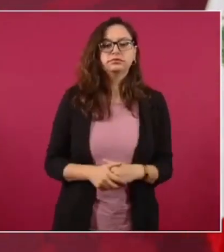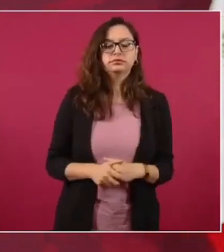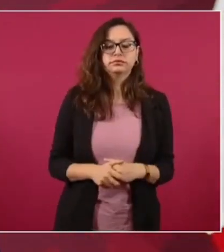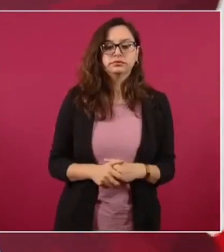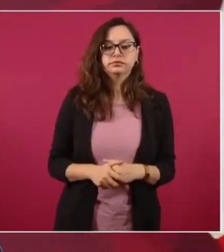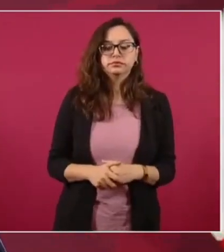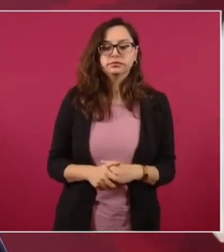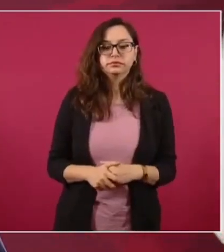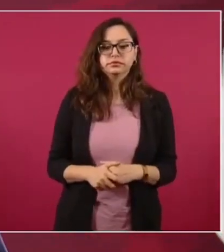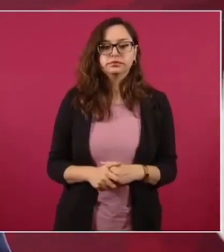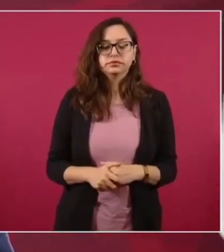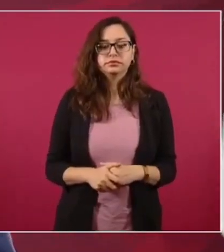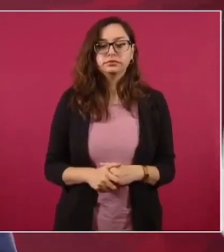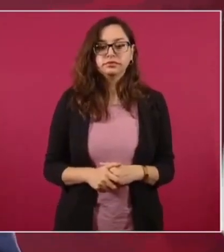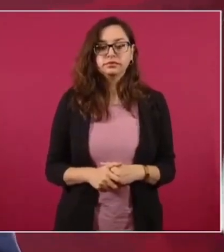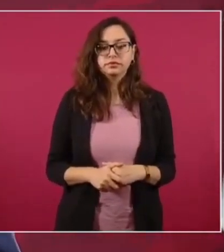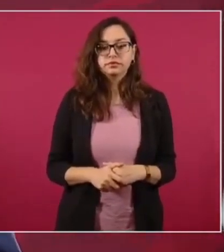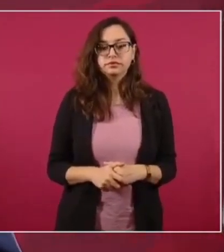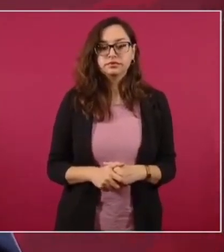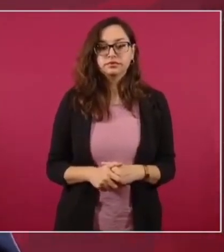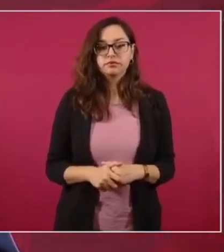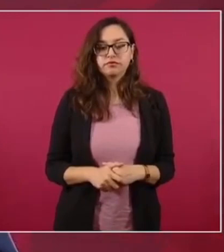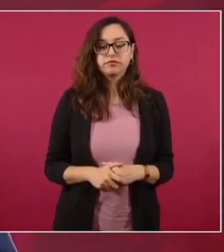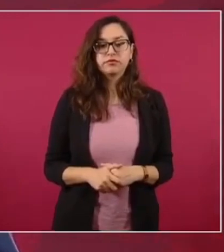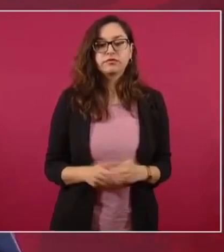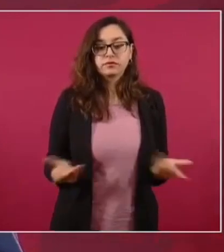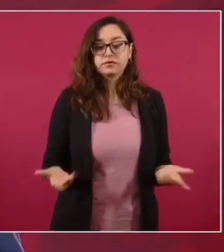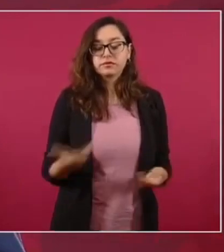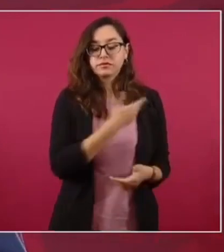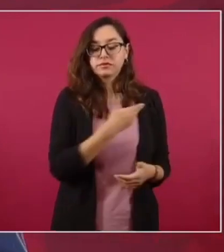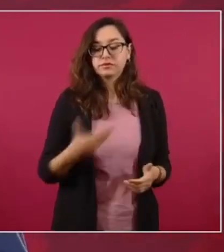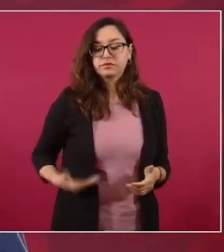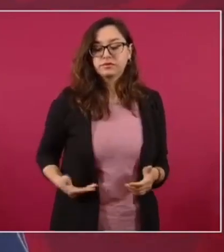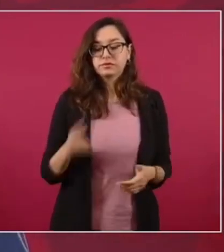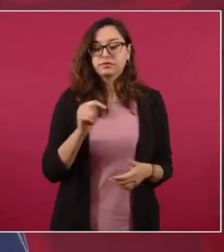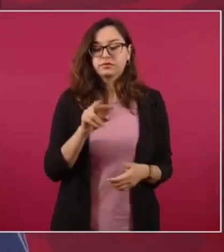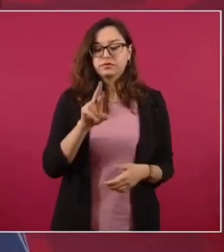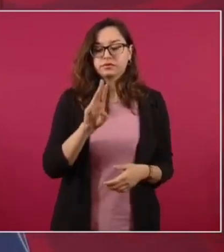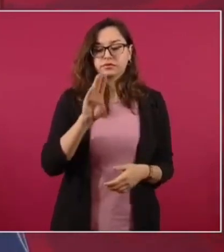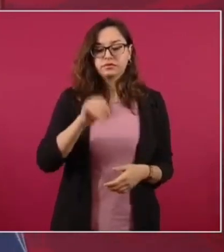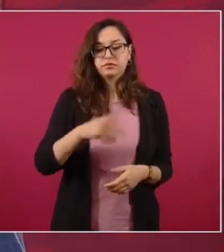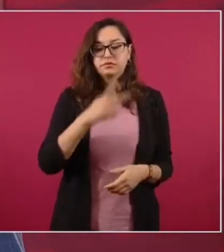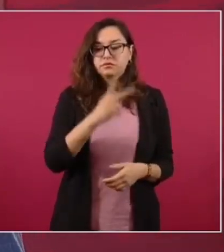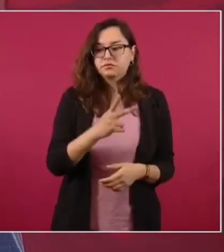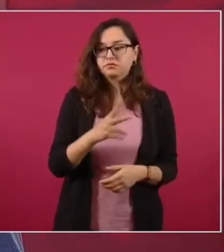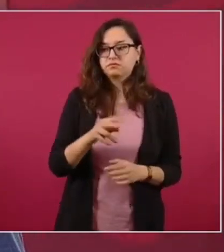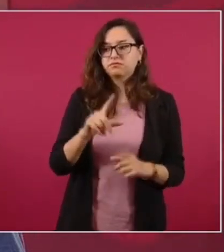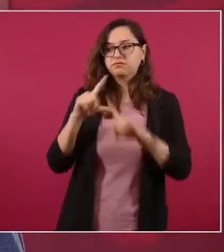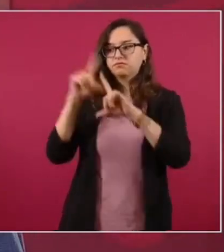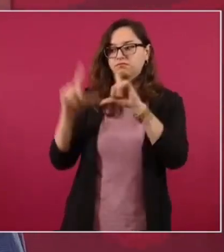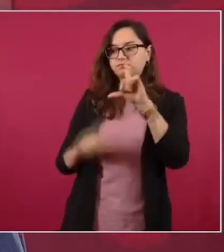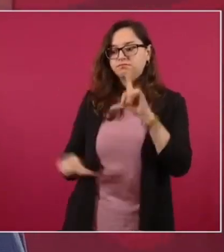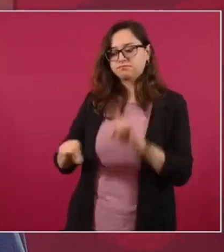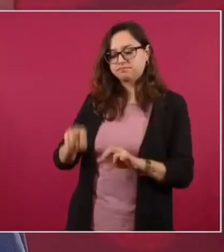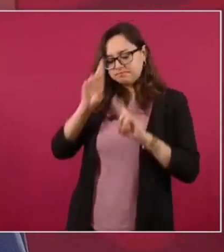El presidente Trump nos respetó en